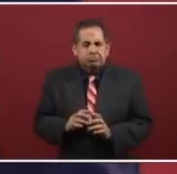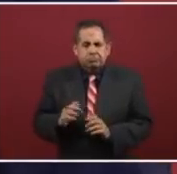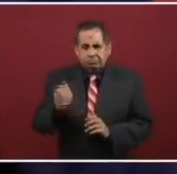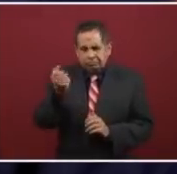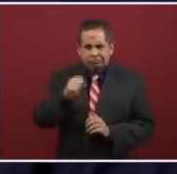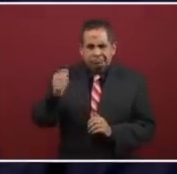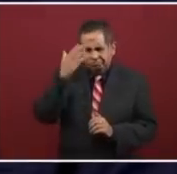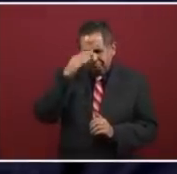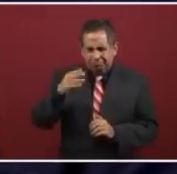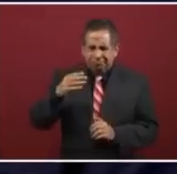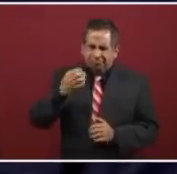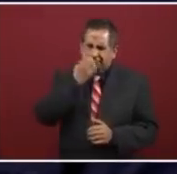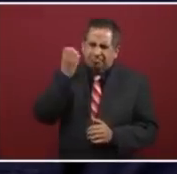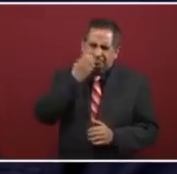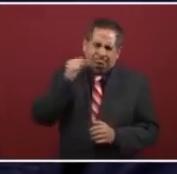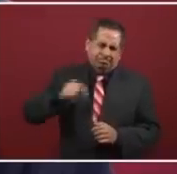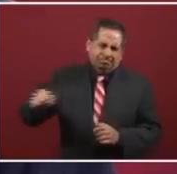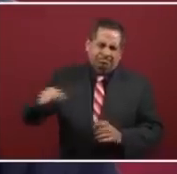capacidad, tiene escuelas